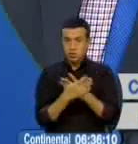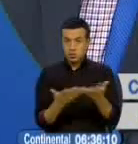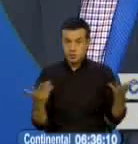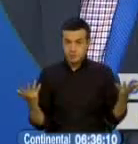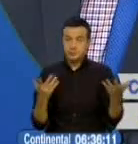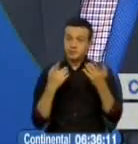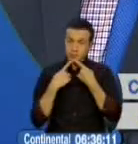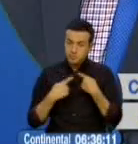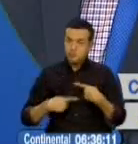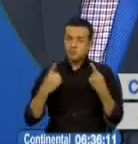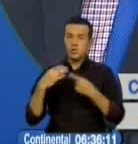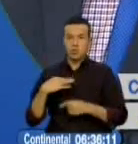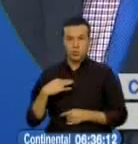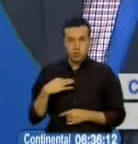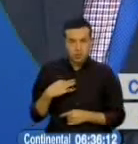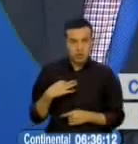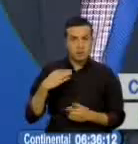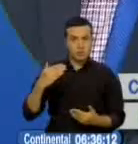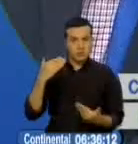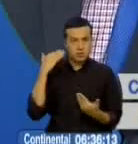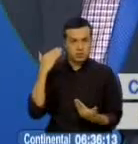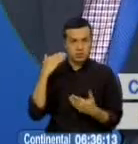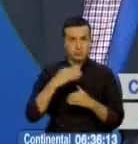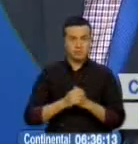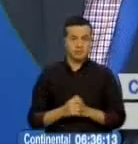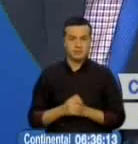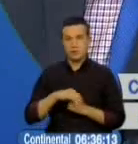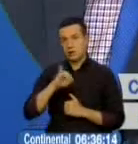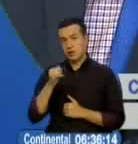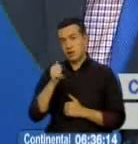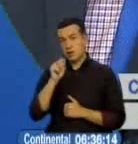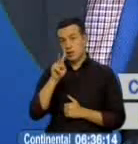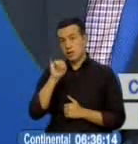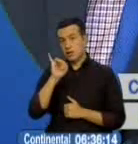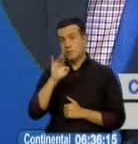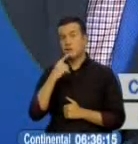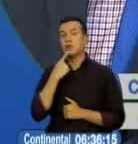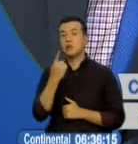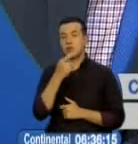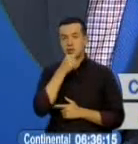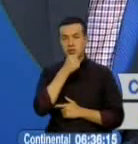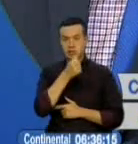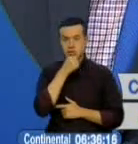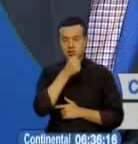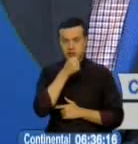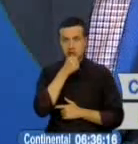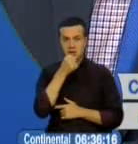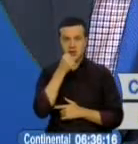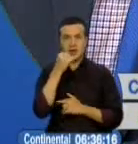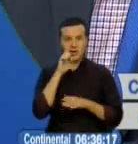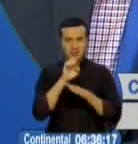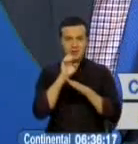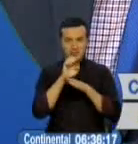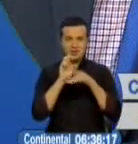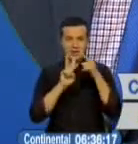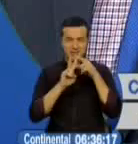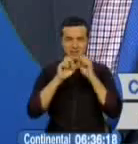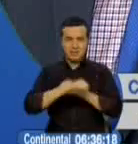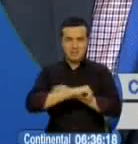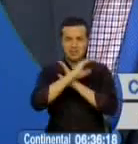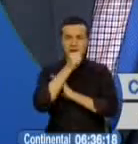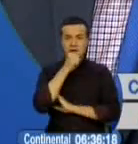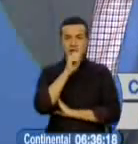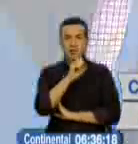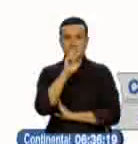se manifieste la voluntad política. Las declaraciones de Javier Zavala Egas las hizo en el espacio televisivo Pensamiento Crítico de Ecuador TV, que es conducido